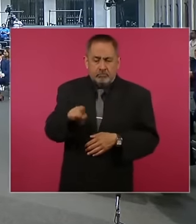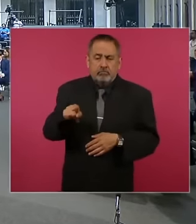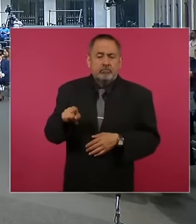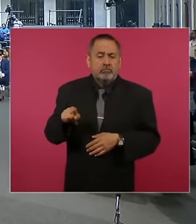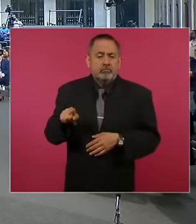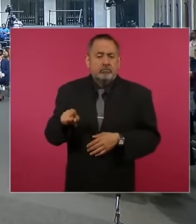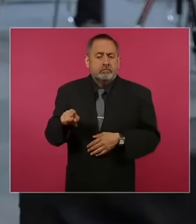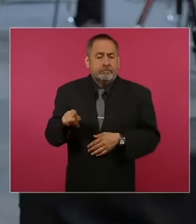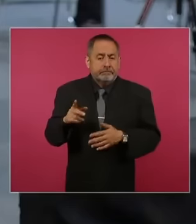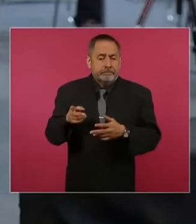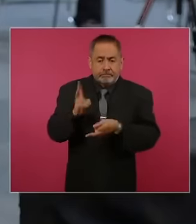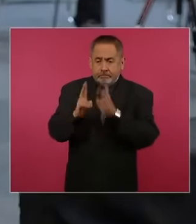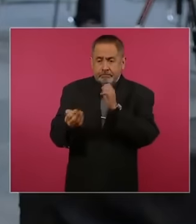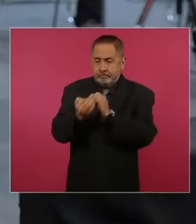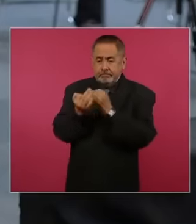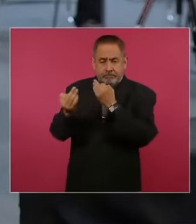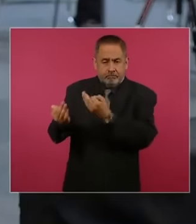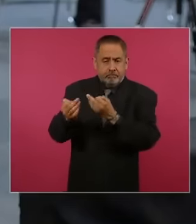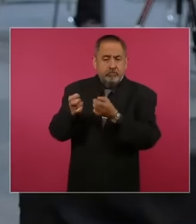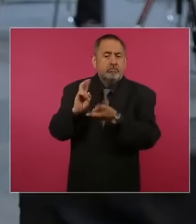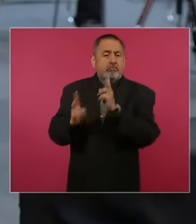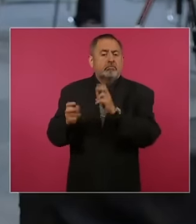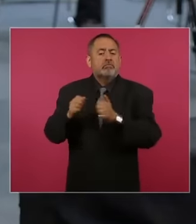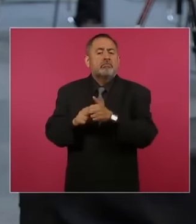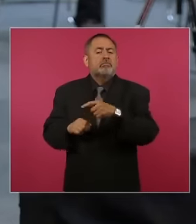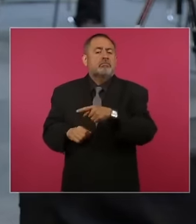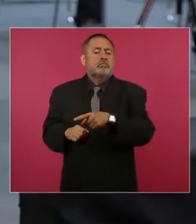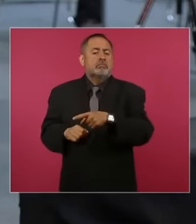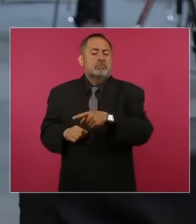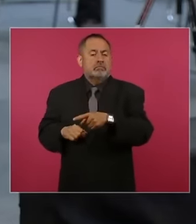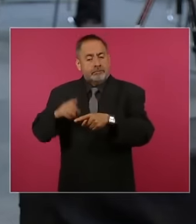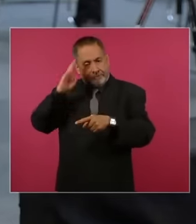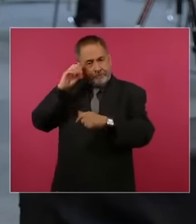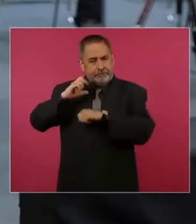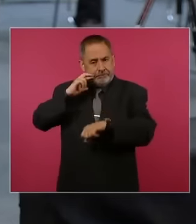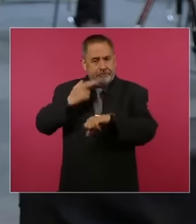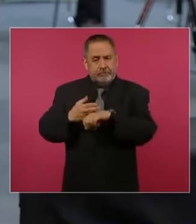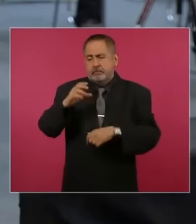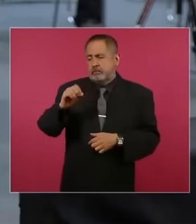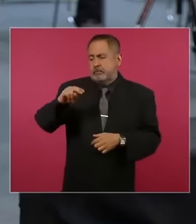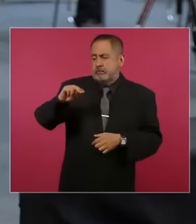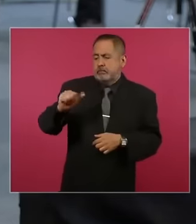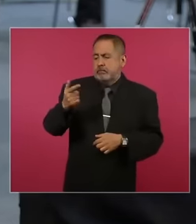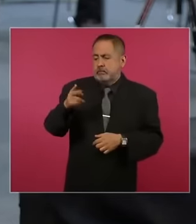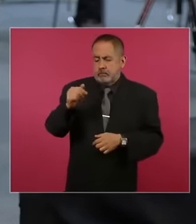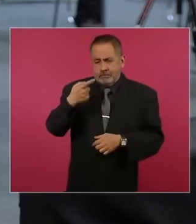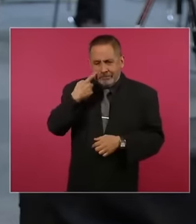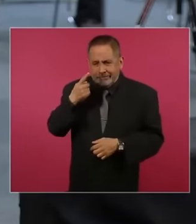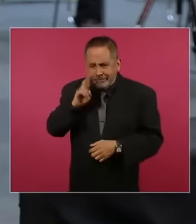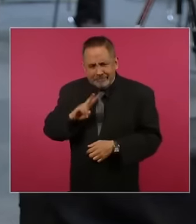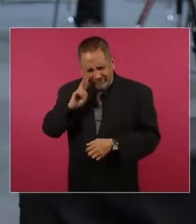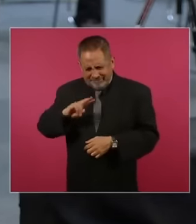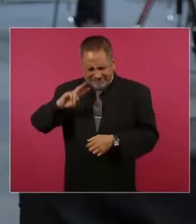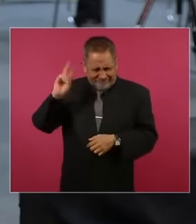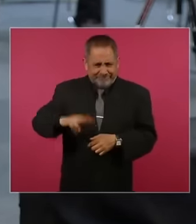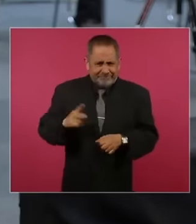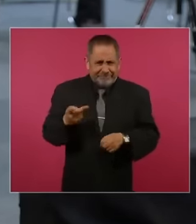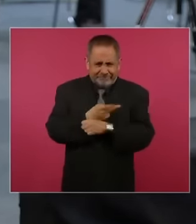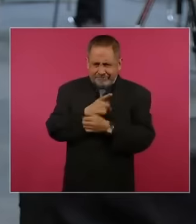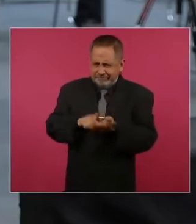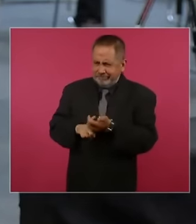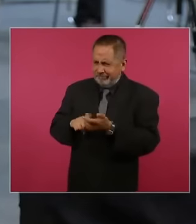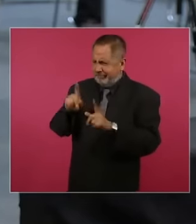un, pues una entrevista con, o más bien un acercamiento con el titular de la CONAGUA para ver realmente qué es lo que está